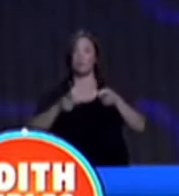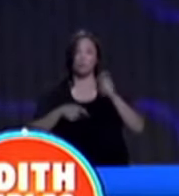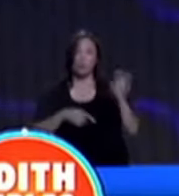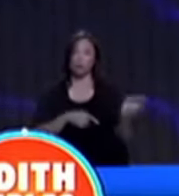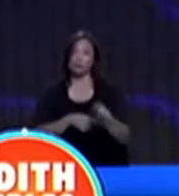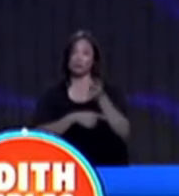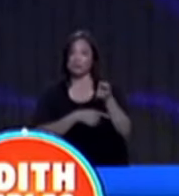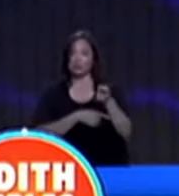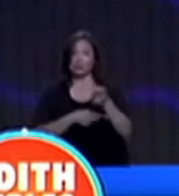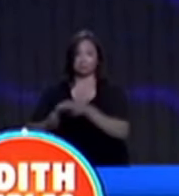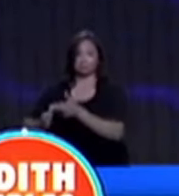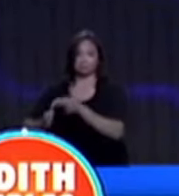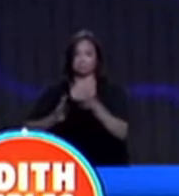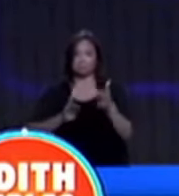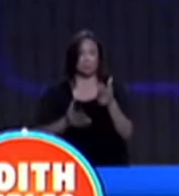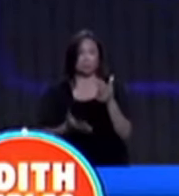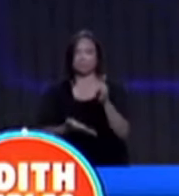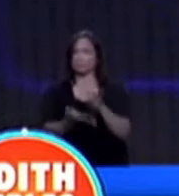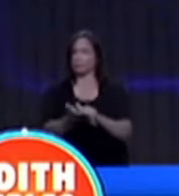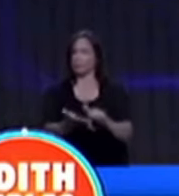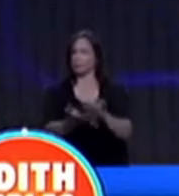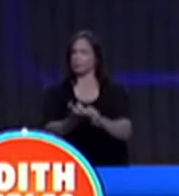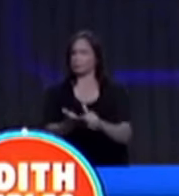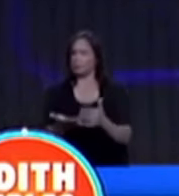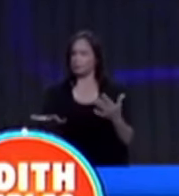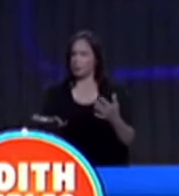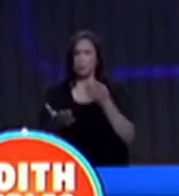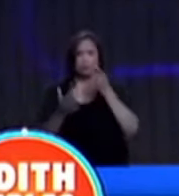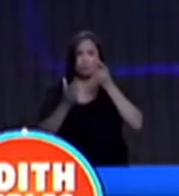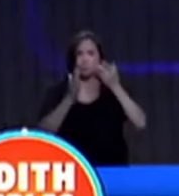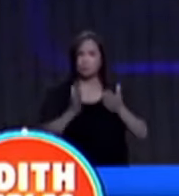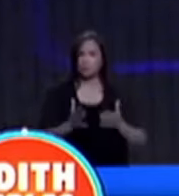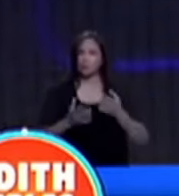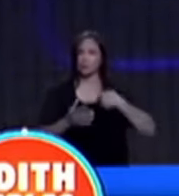por bandas. Y eso no es posible para